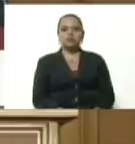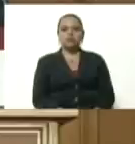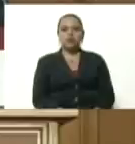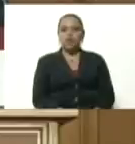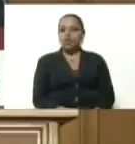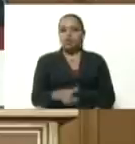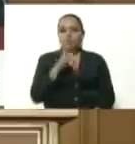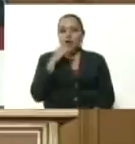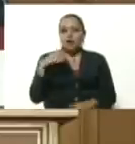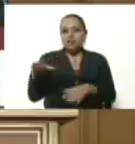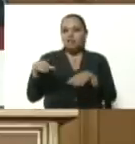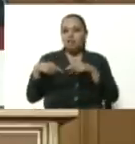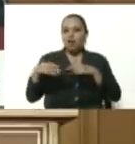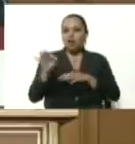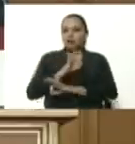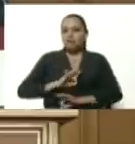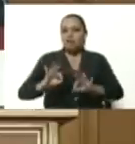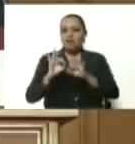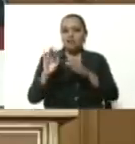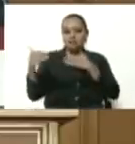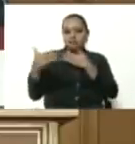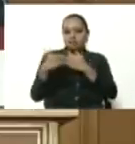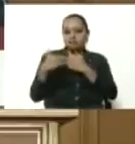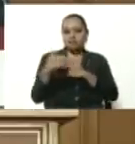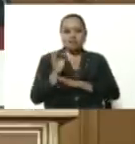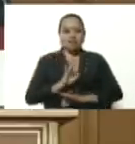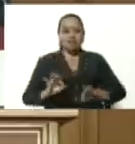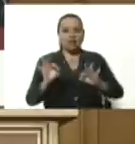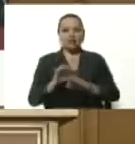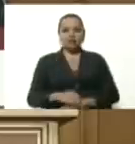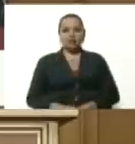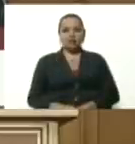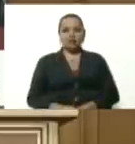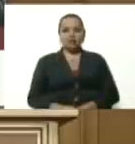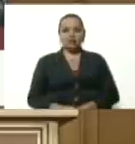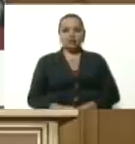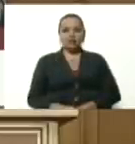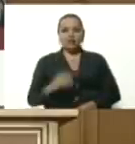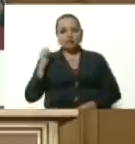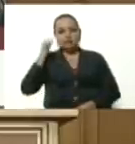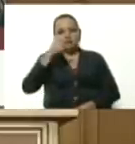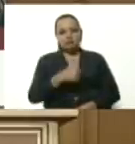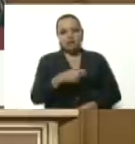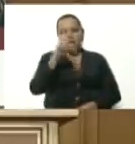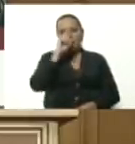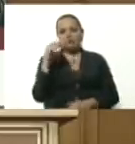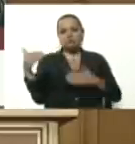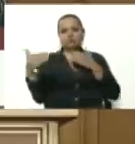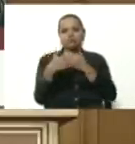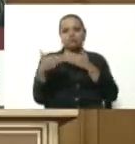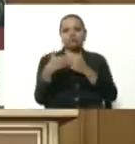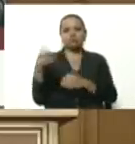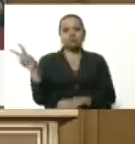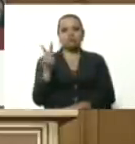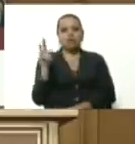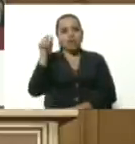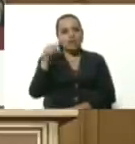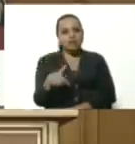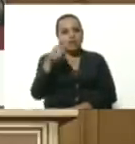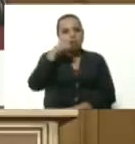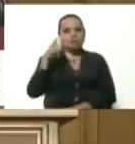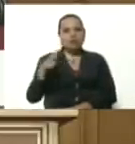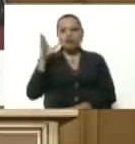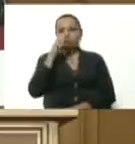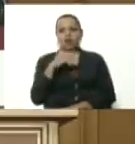chantaje, ni a ningún sabotaje. Hay que ver que tenemos años de agresión. Y este pueblo no